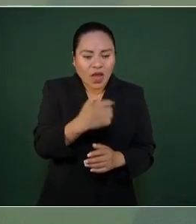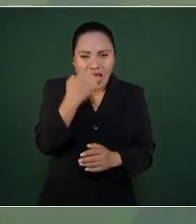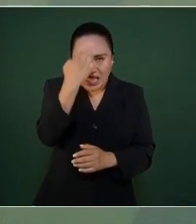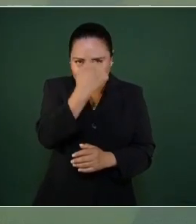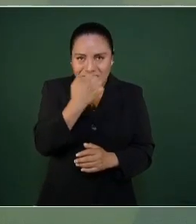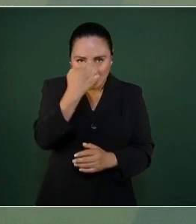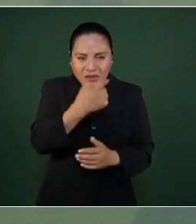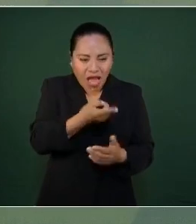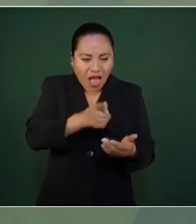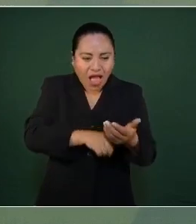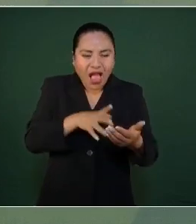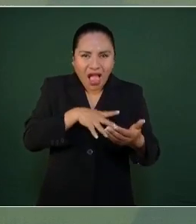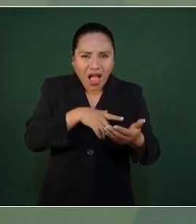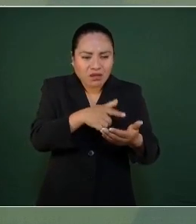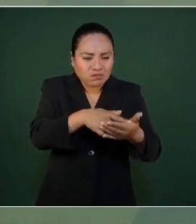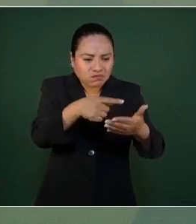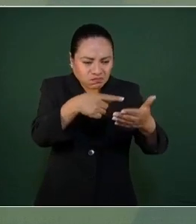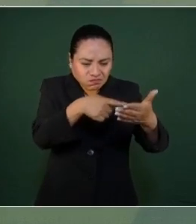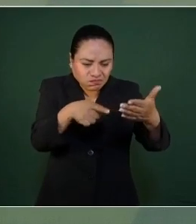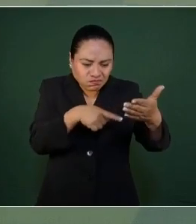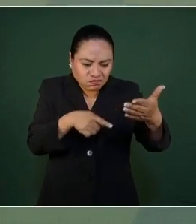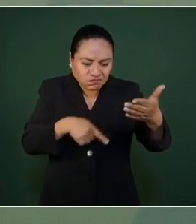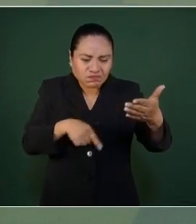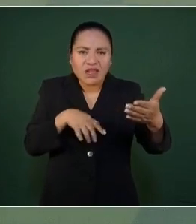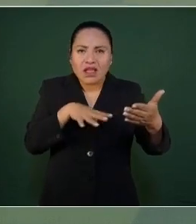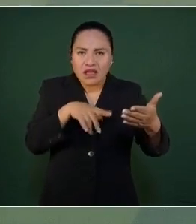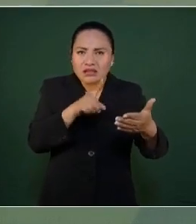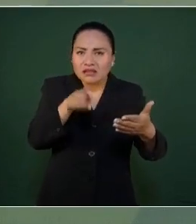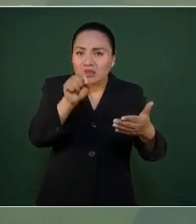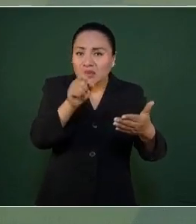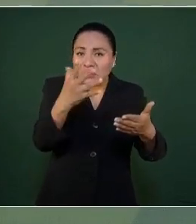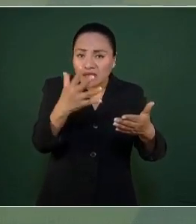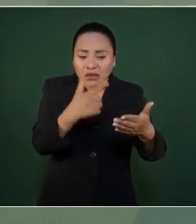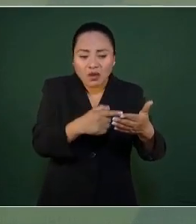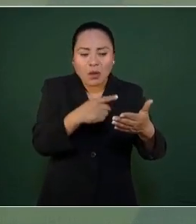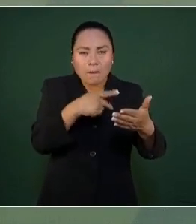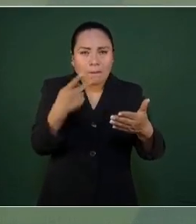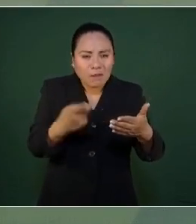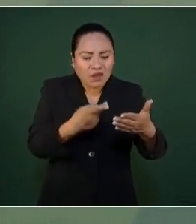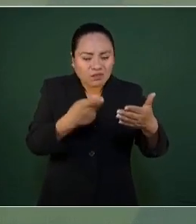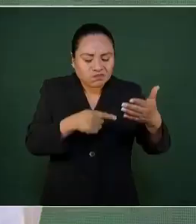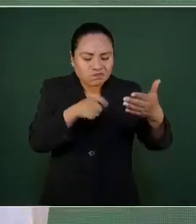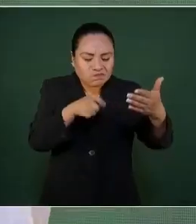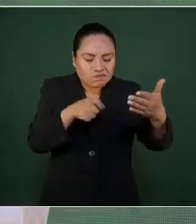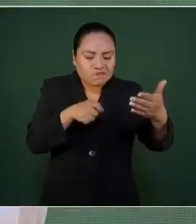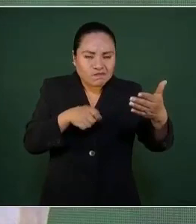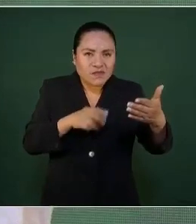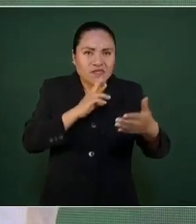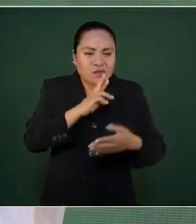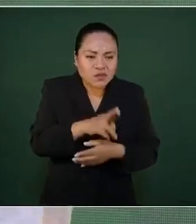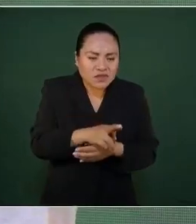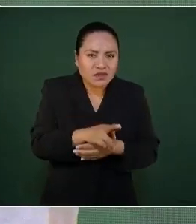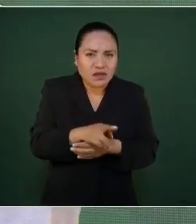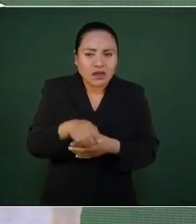examen y definían que solo iban a pasar los que contestaran bien